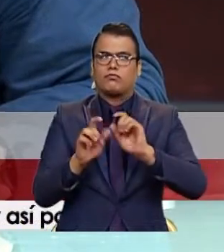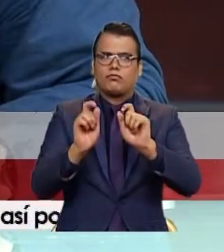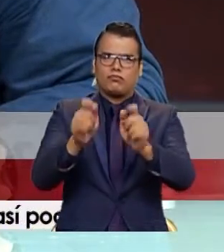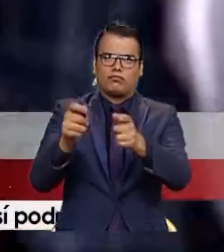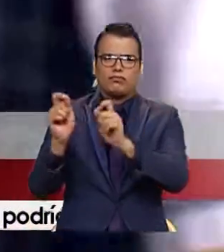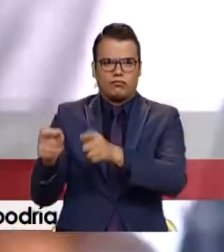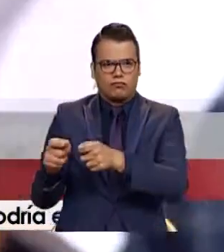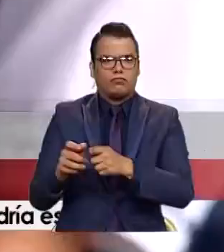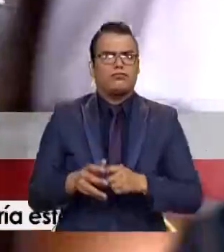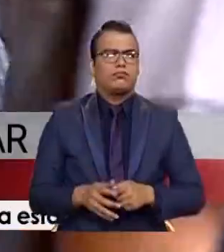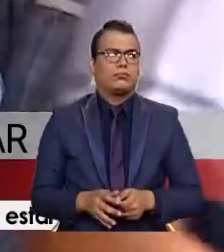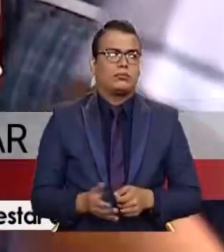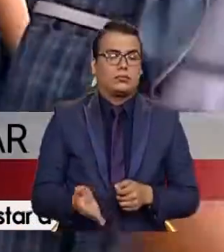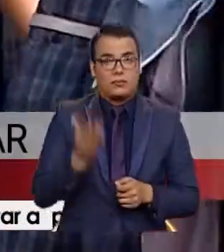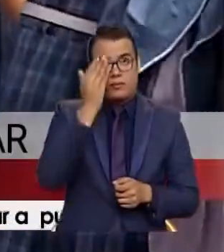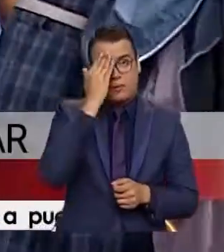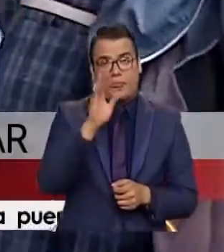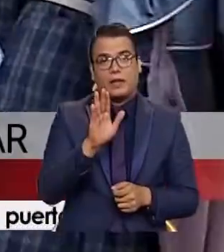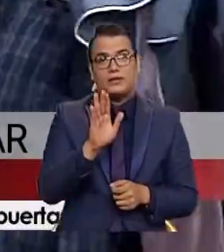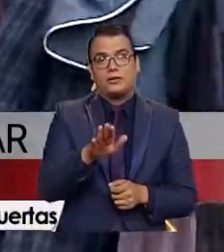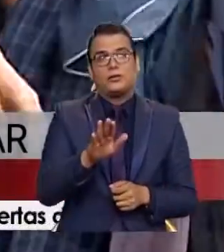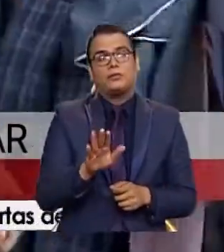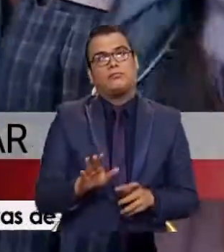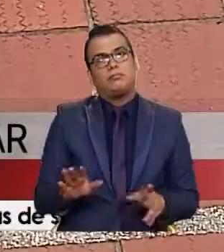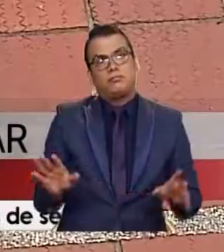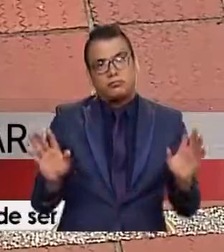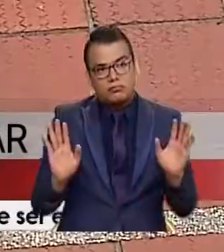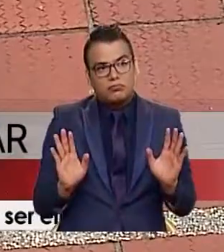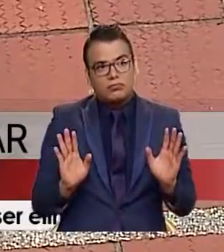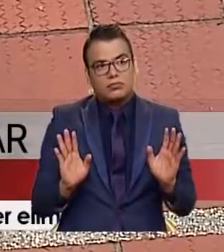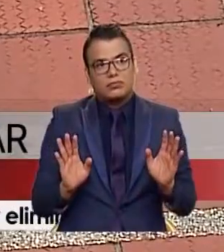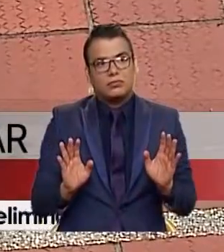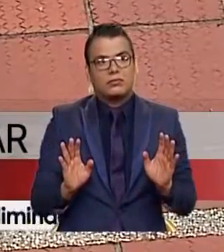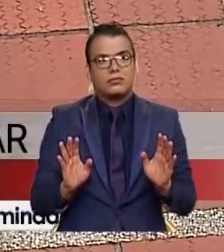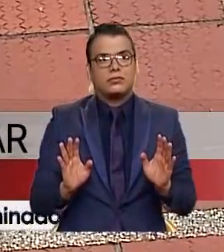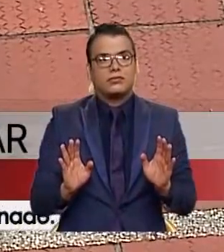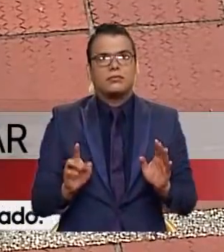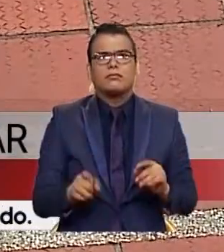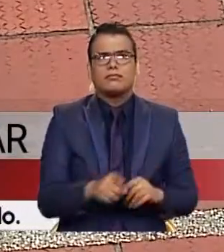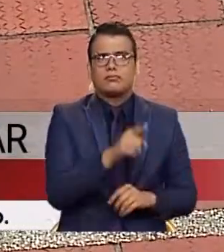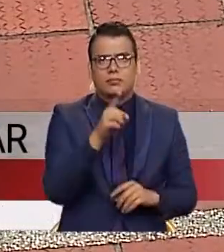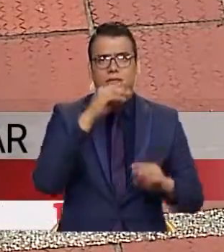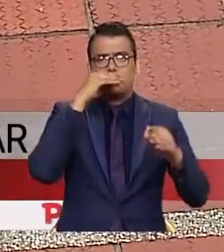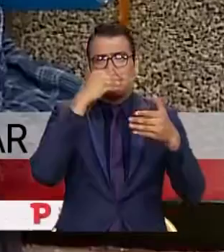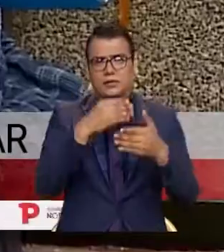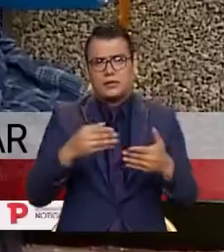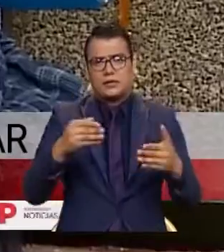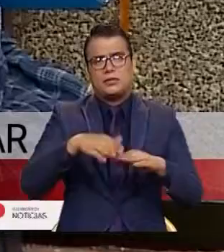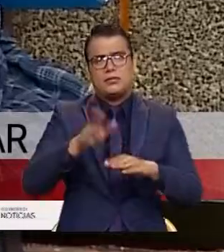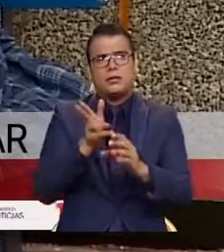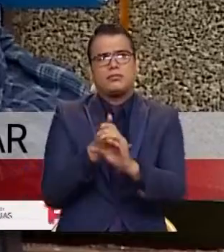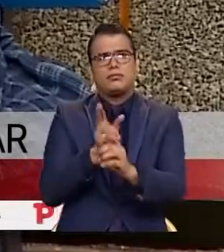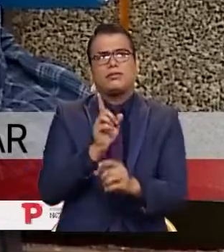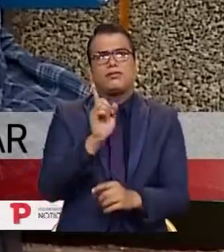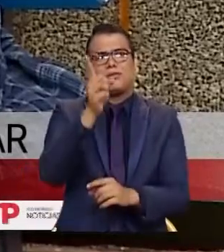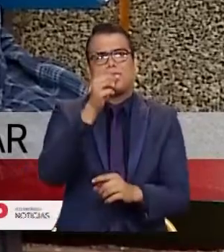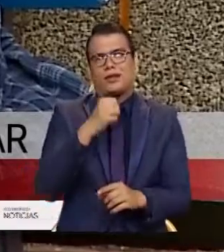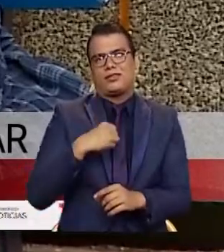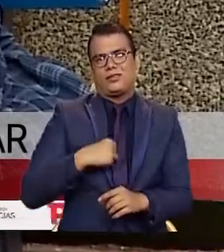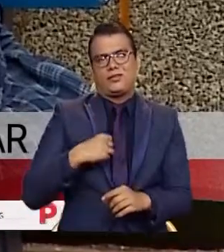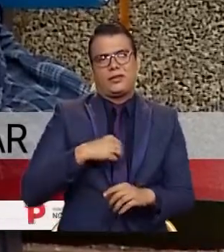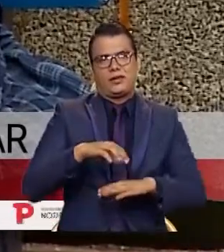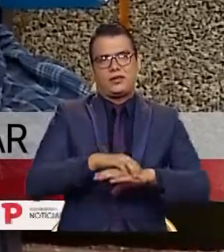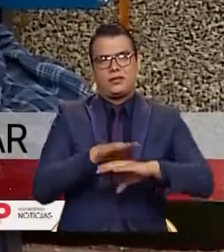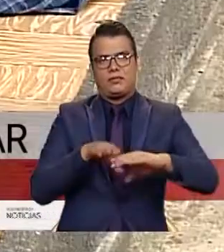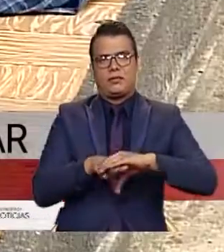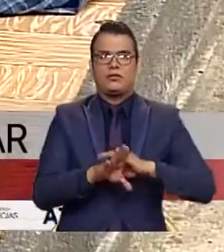para los niños porque curiosamente y aunque a veces uno no lo cree muchos niños no van a clase porque no tienen calzado para asistir